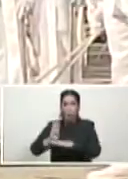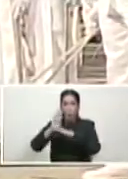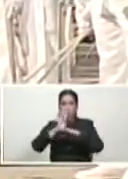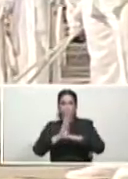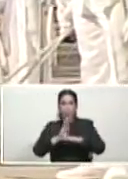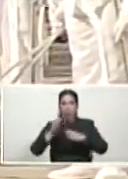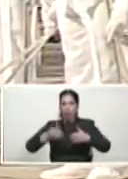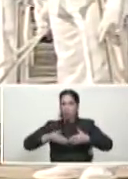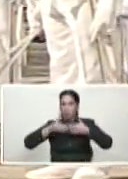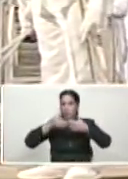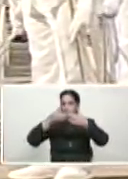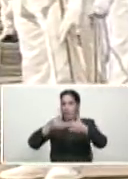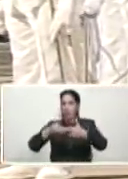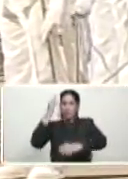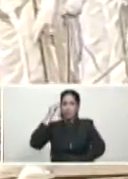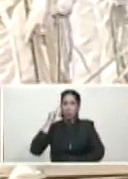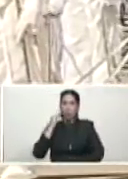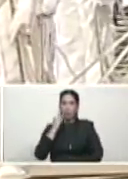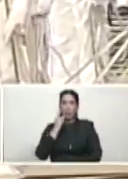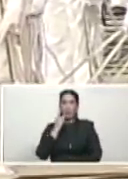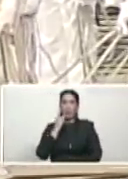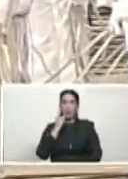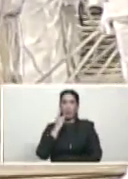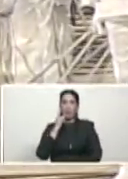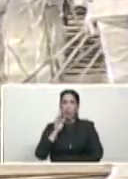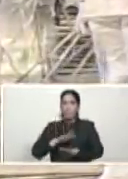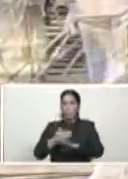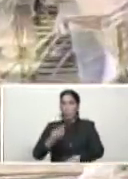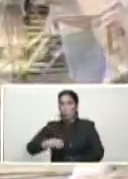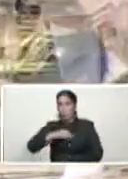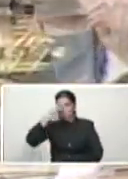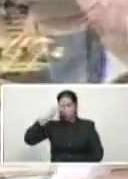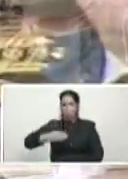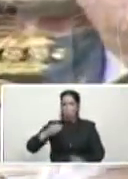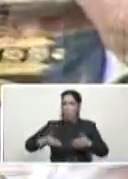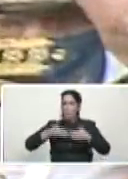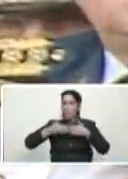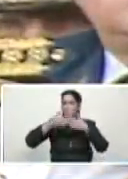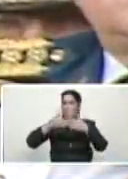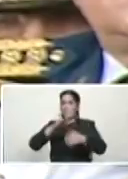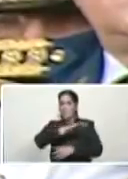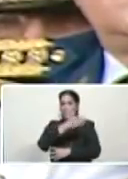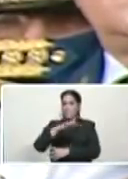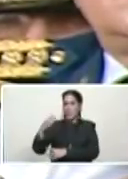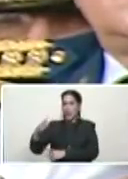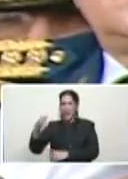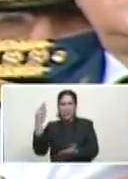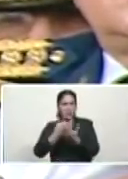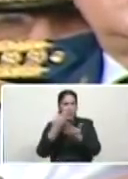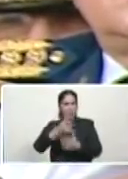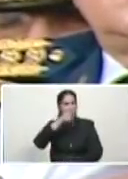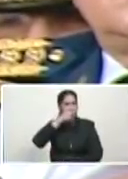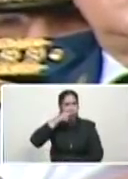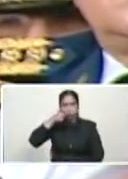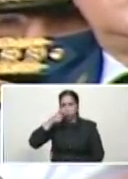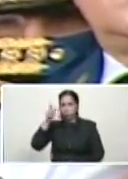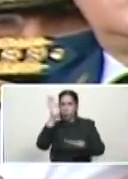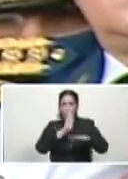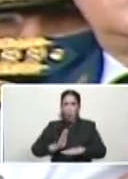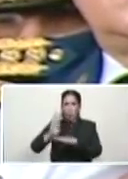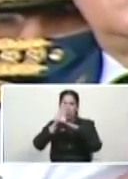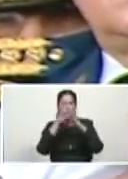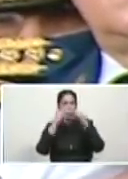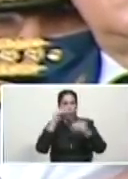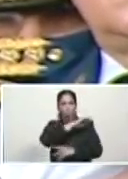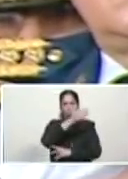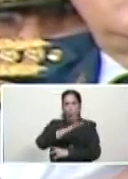Bolivariana, porque nuestros soldados del mar están en un patrullaje permanente cuidando todas las costas y